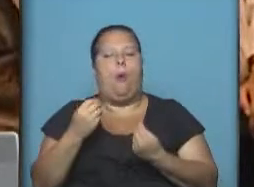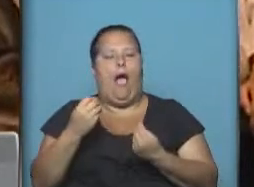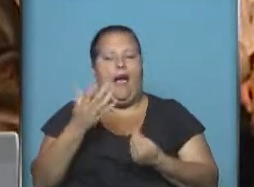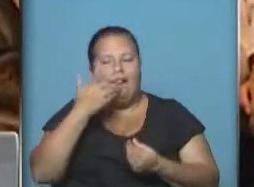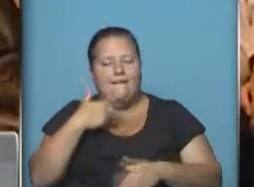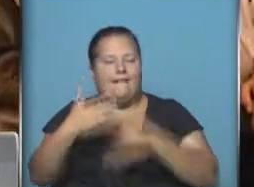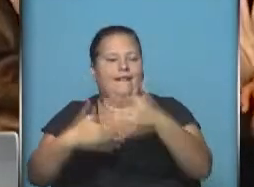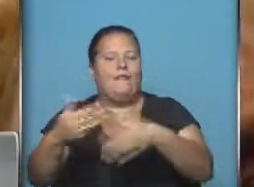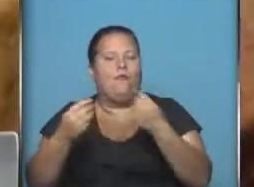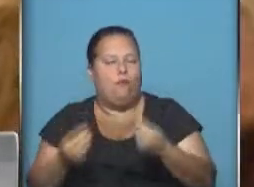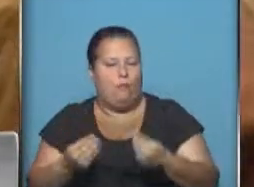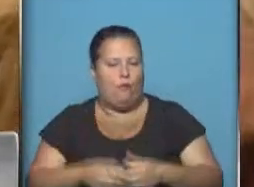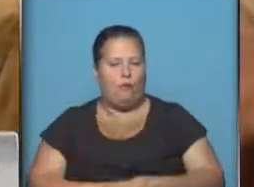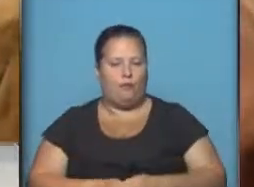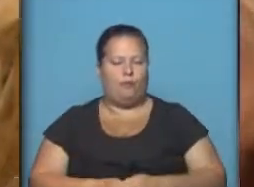seguir construyendo.